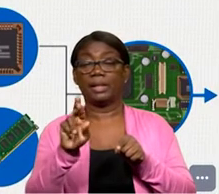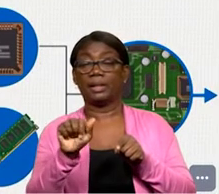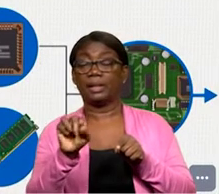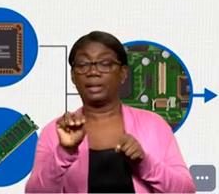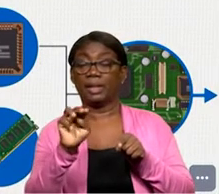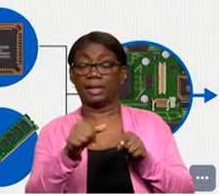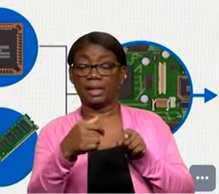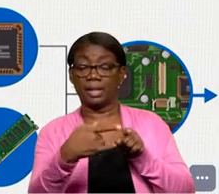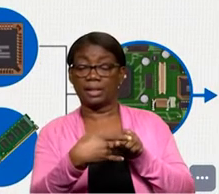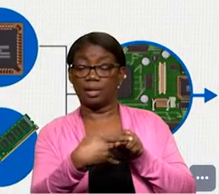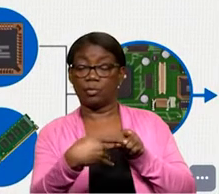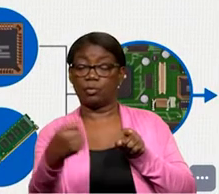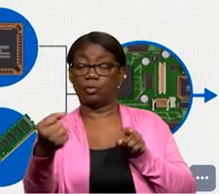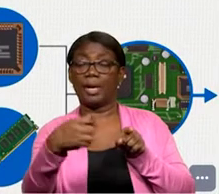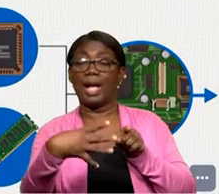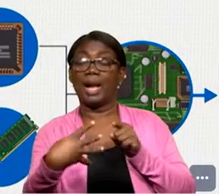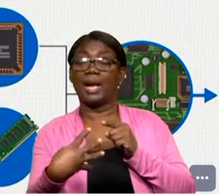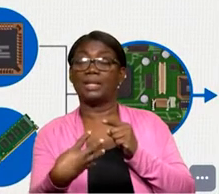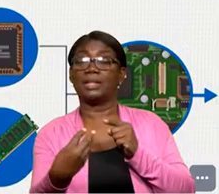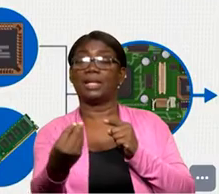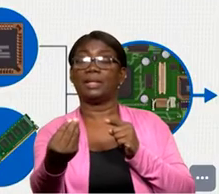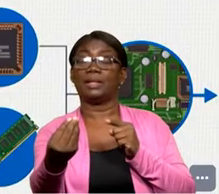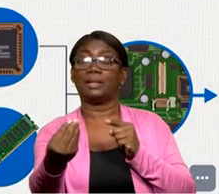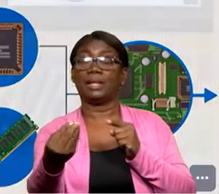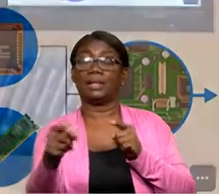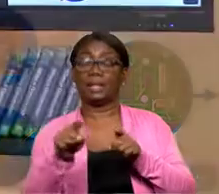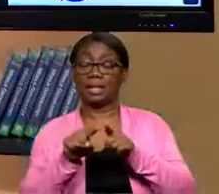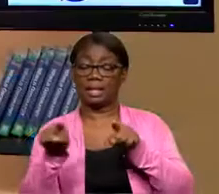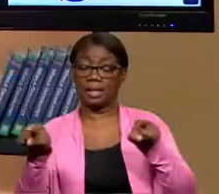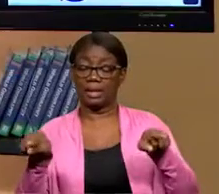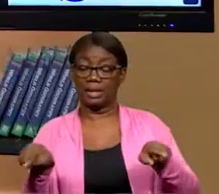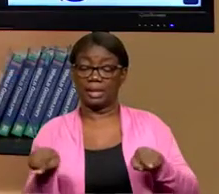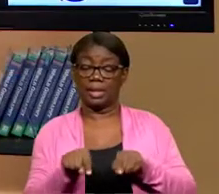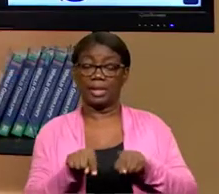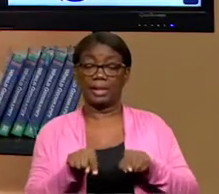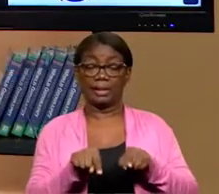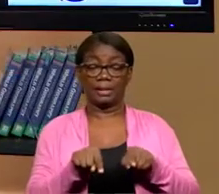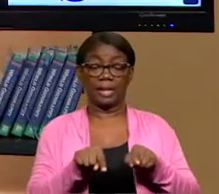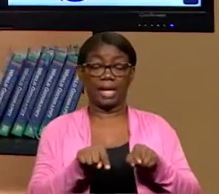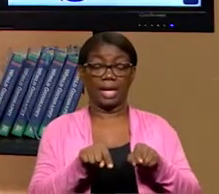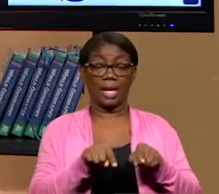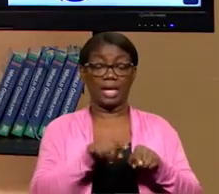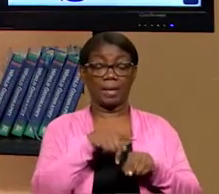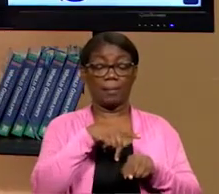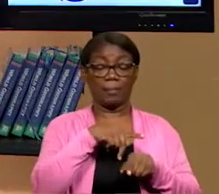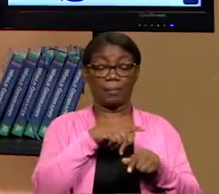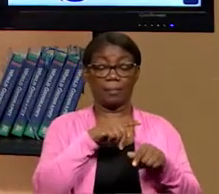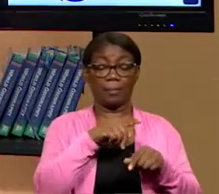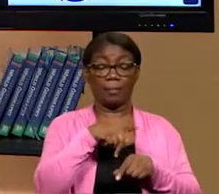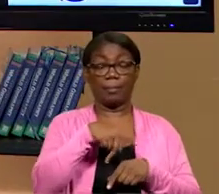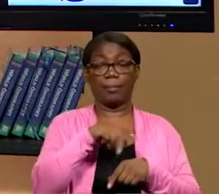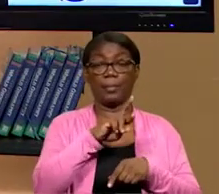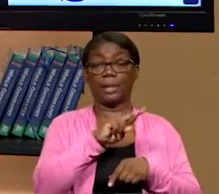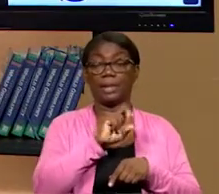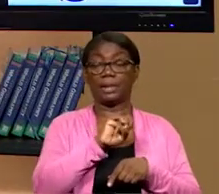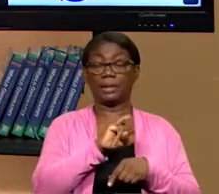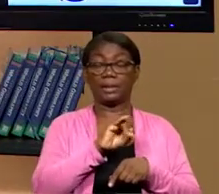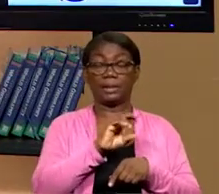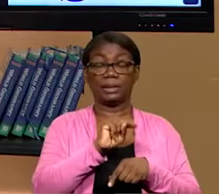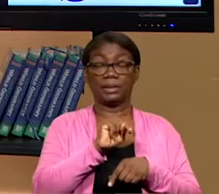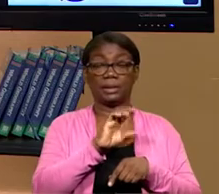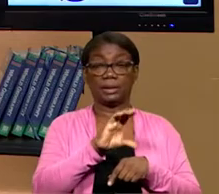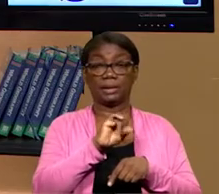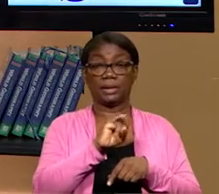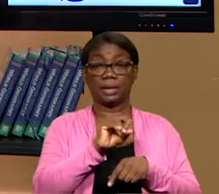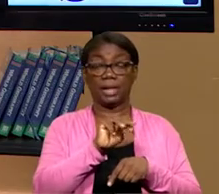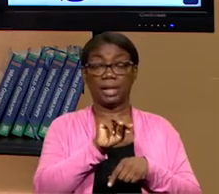hacia la salida de la tarjeta principal, ¿ok? O, corrijo, la